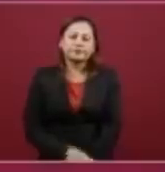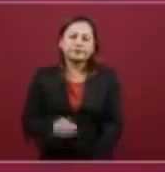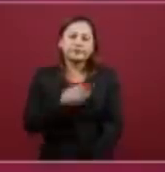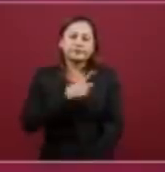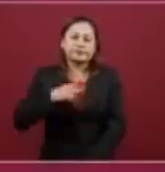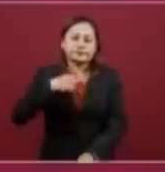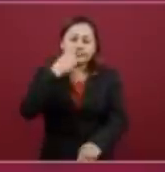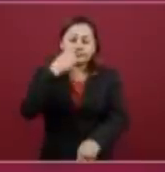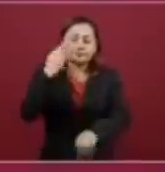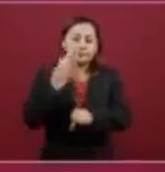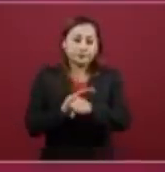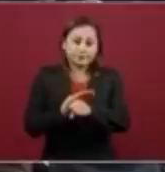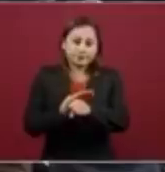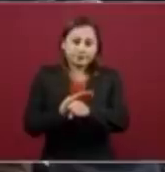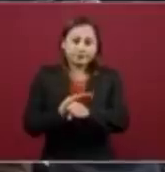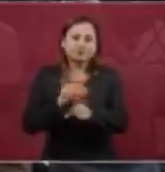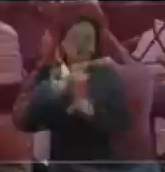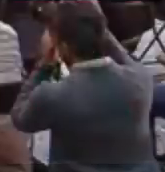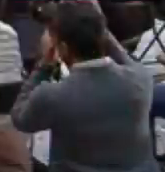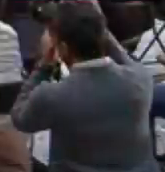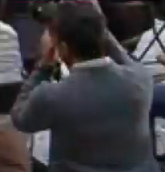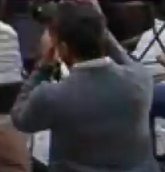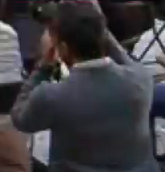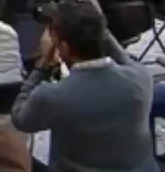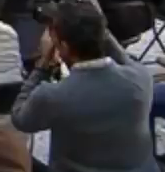responsabilidad, pero siempre